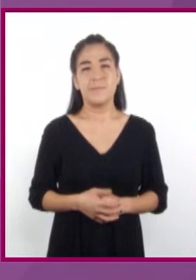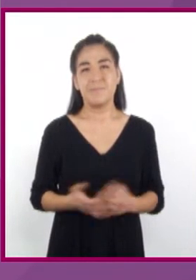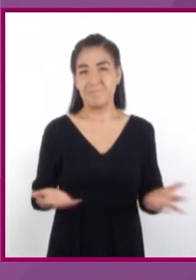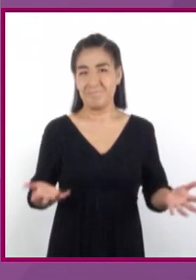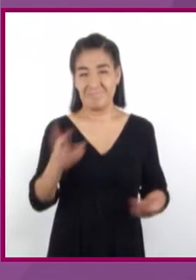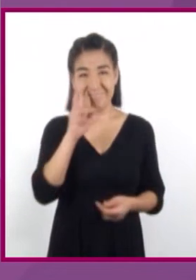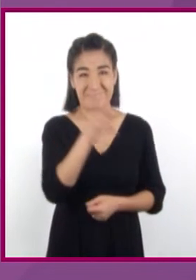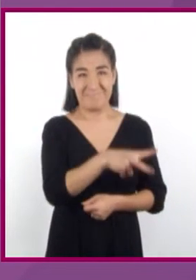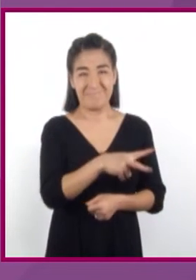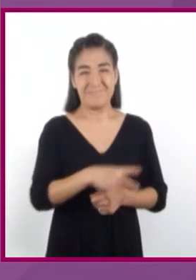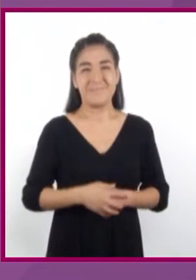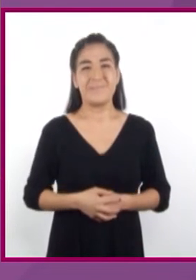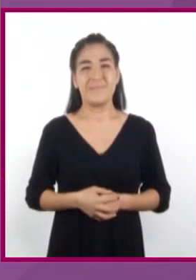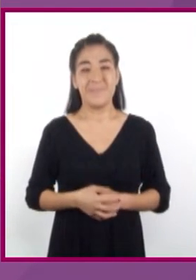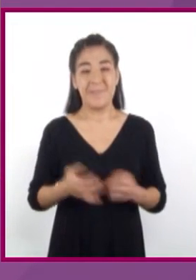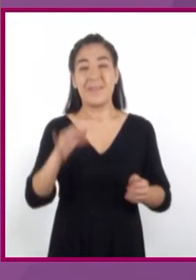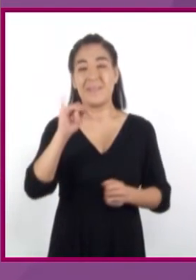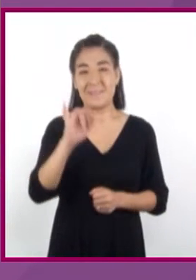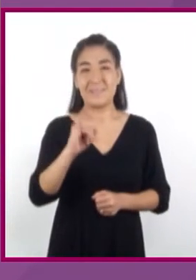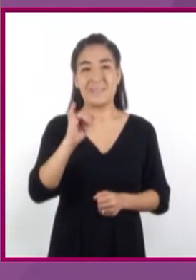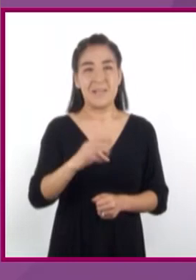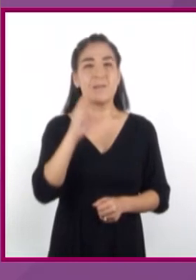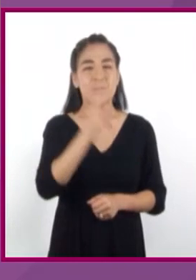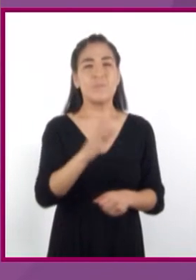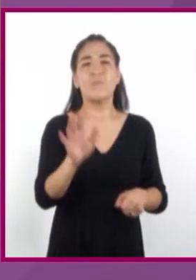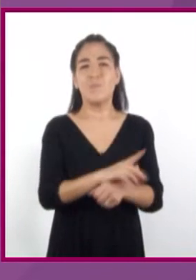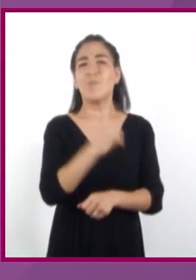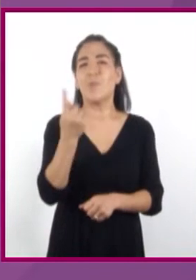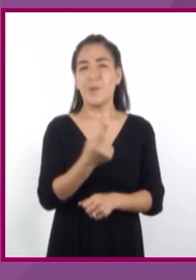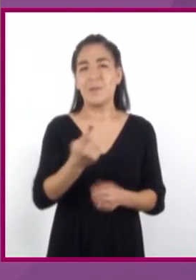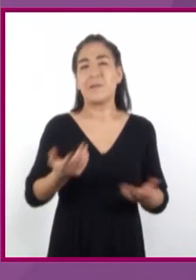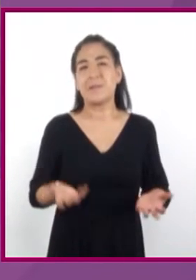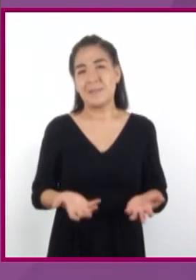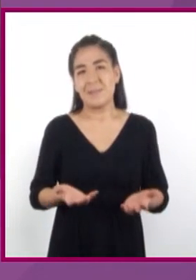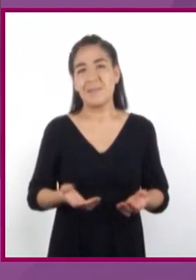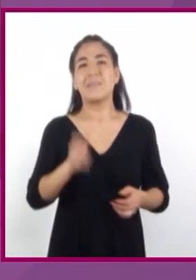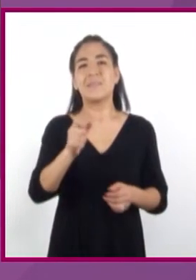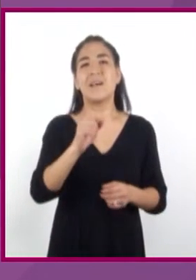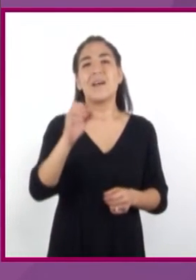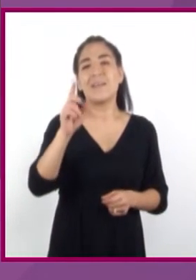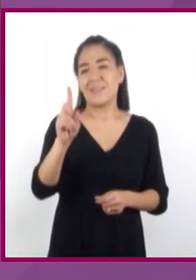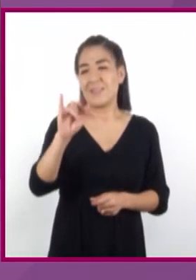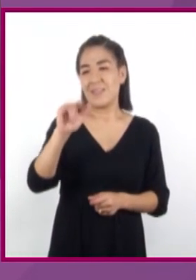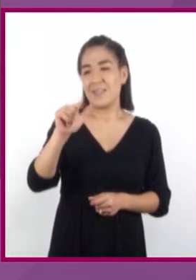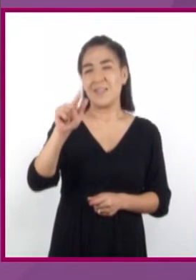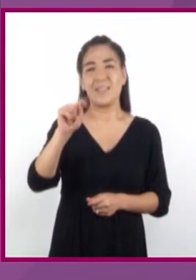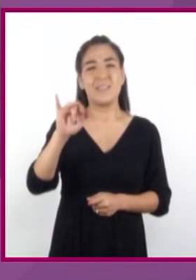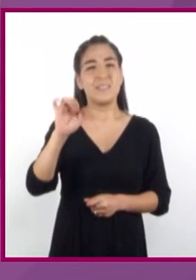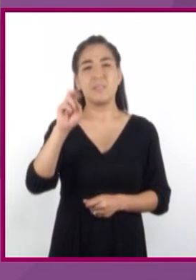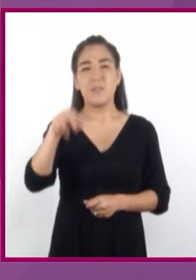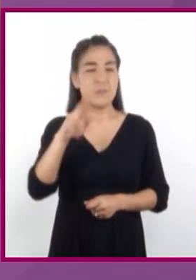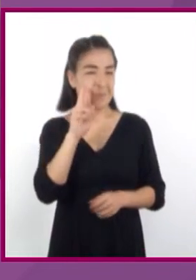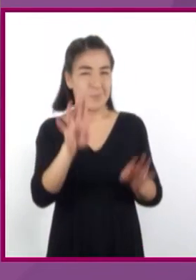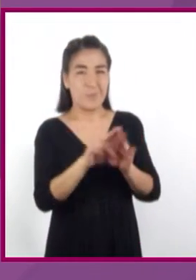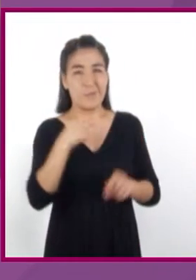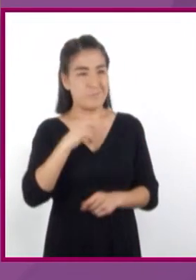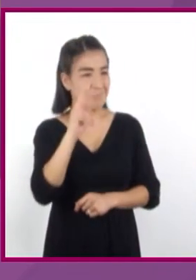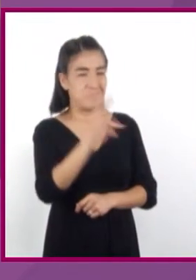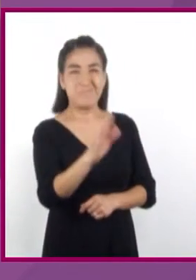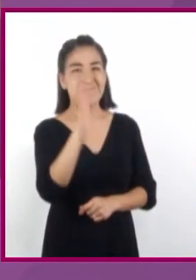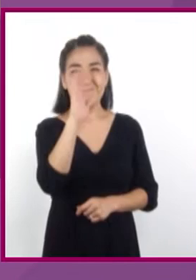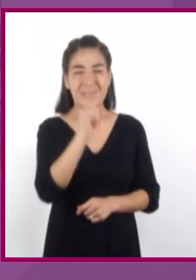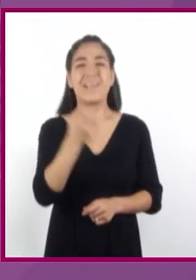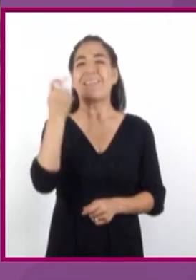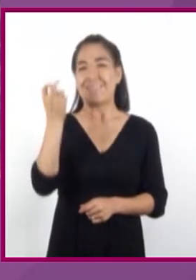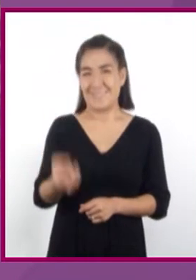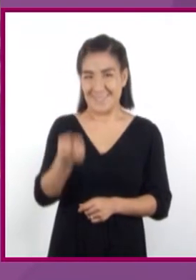¿Lo ves? Sí. Esto sucede porque la dilatación no la alcanzamos a percibir nosotros.